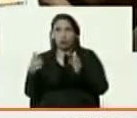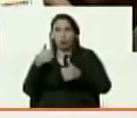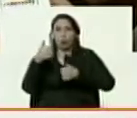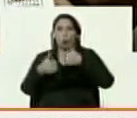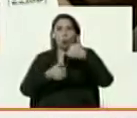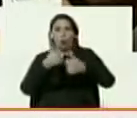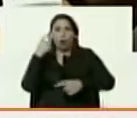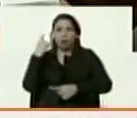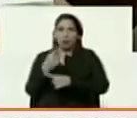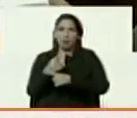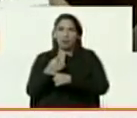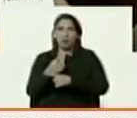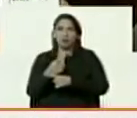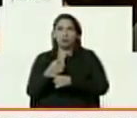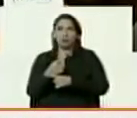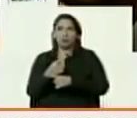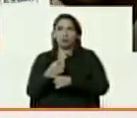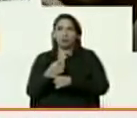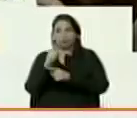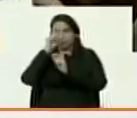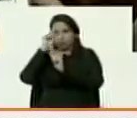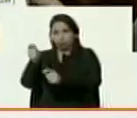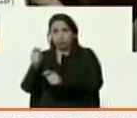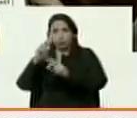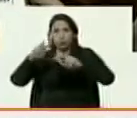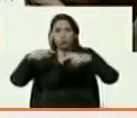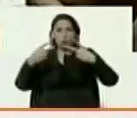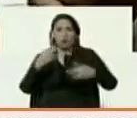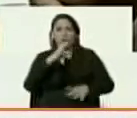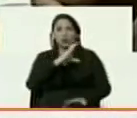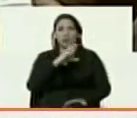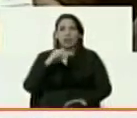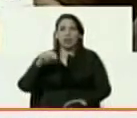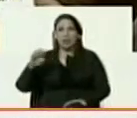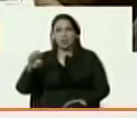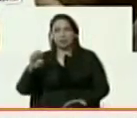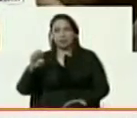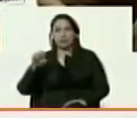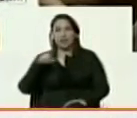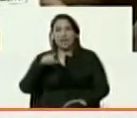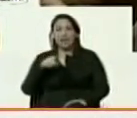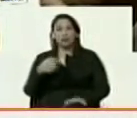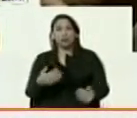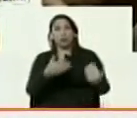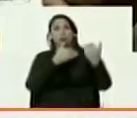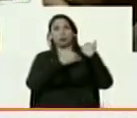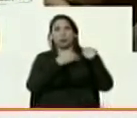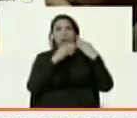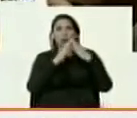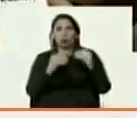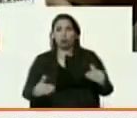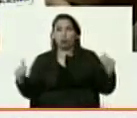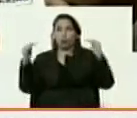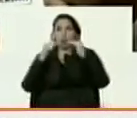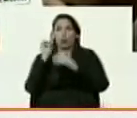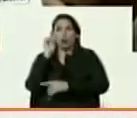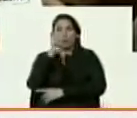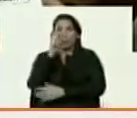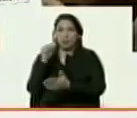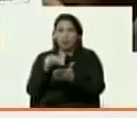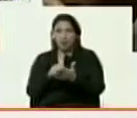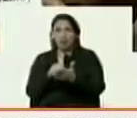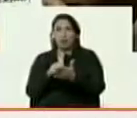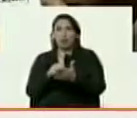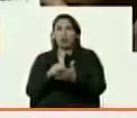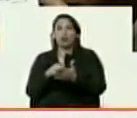debe designar ese nuevo Consejo Nacional Electoral. También que es una responsabilidad de todos en la Asamblea, así que yo aspiro